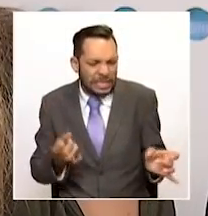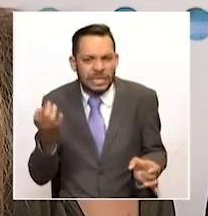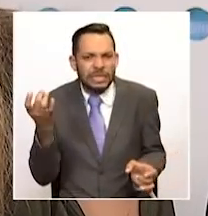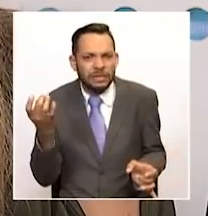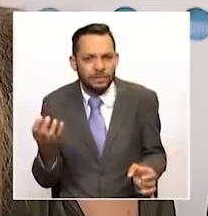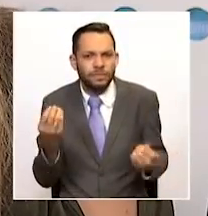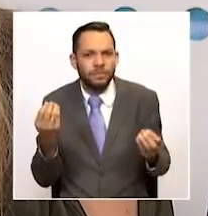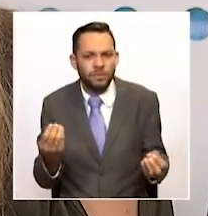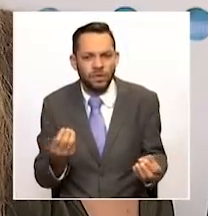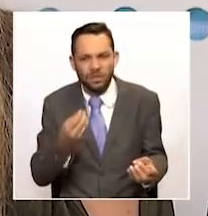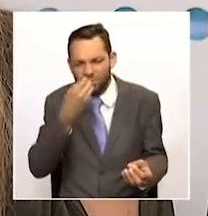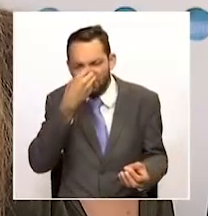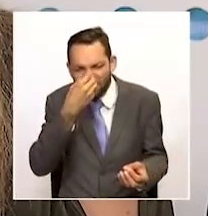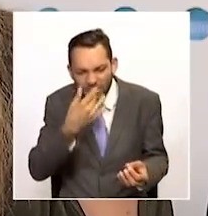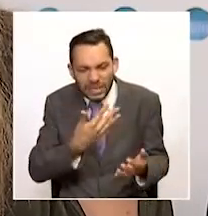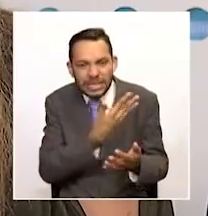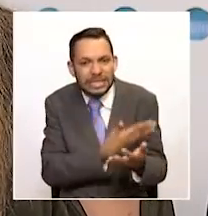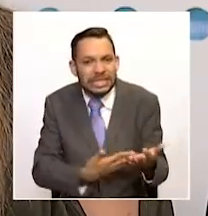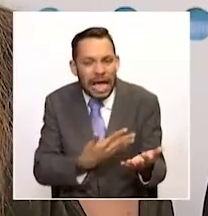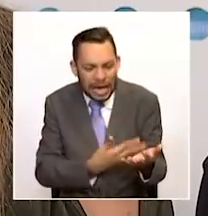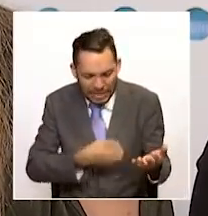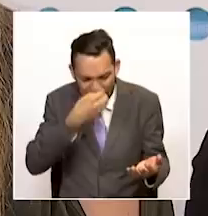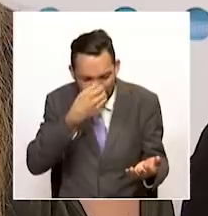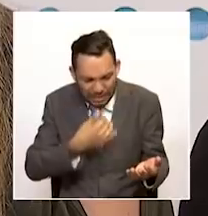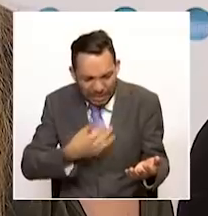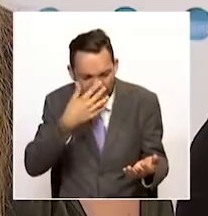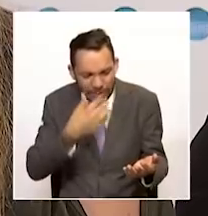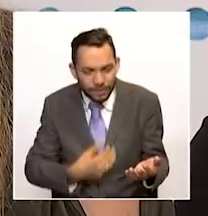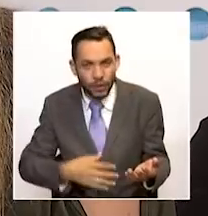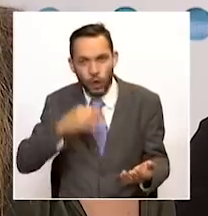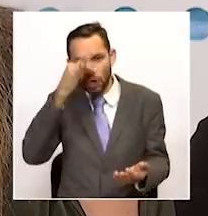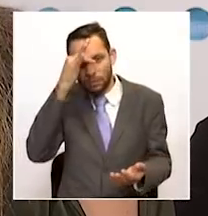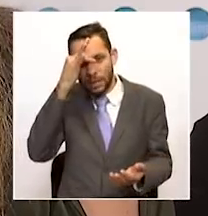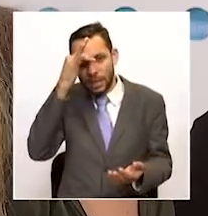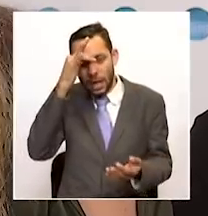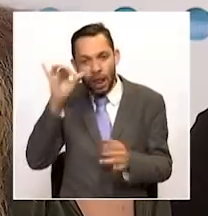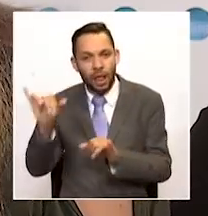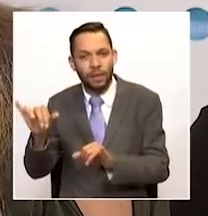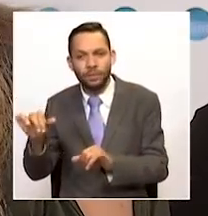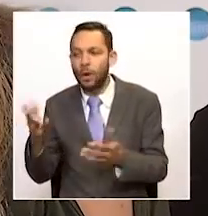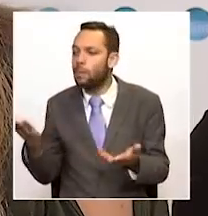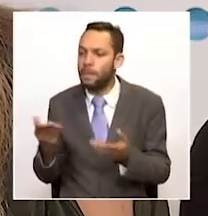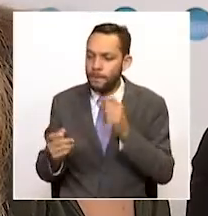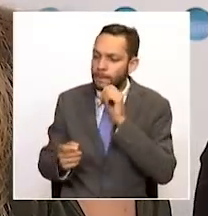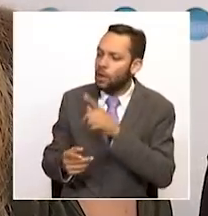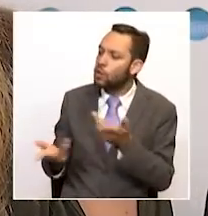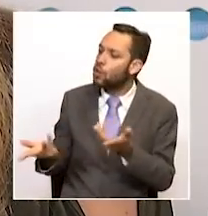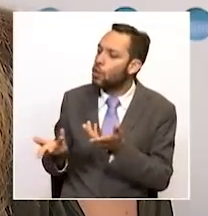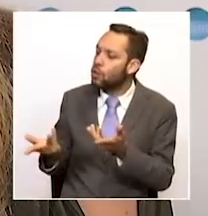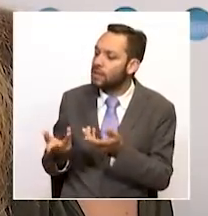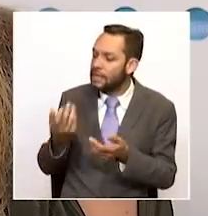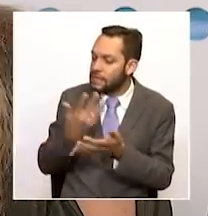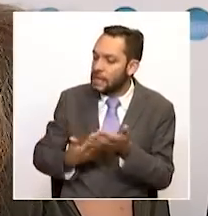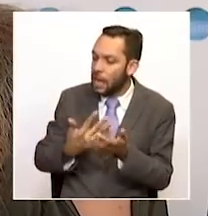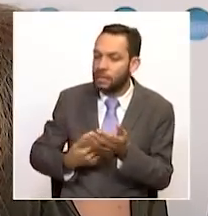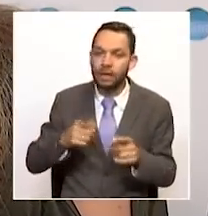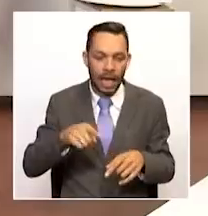hemorragias hasta hospitalizadas cuatro veces este año hemorragias por también por la nariz